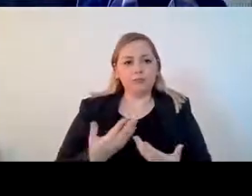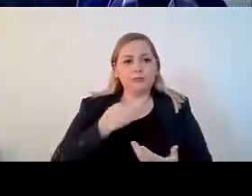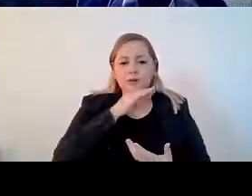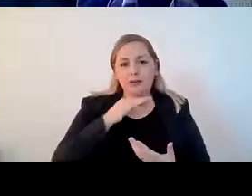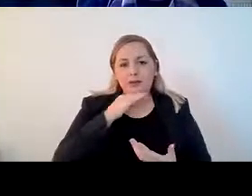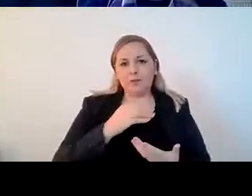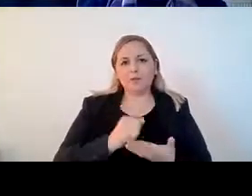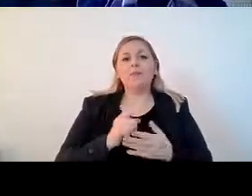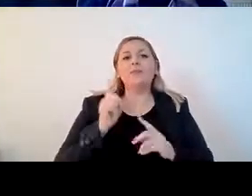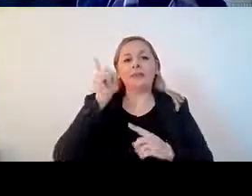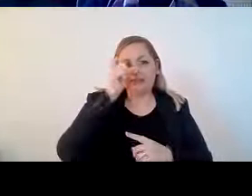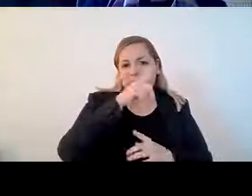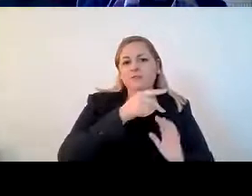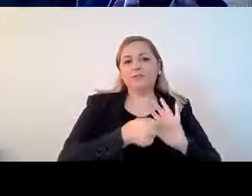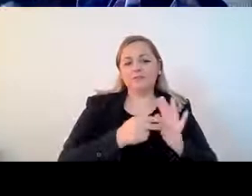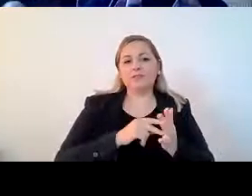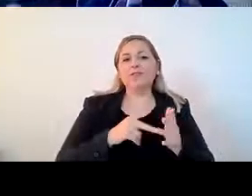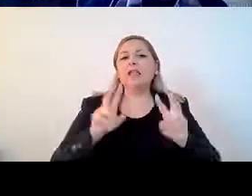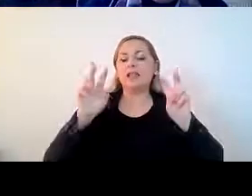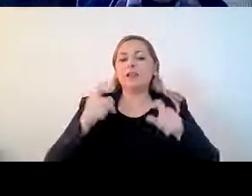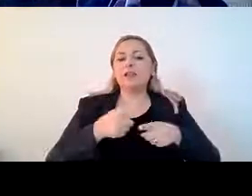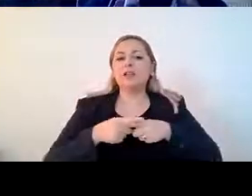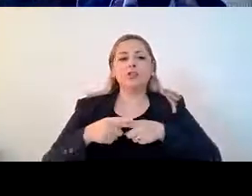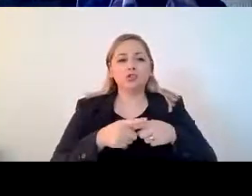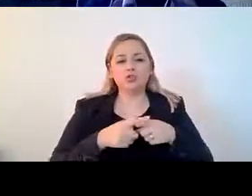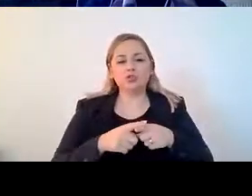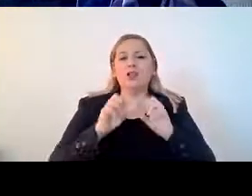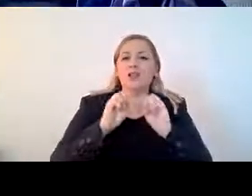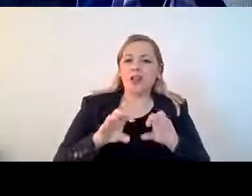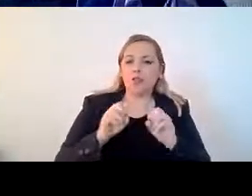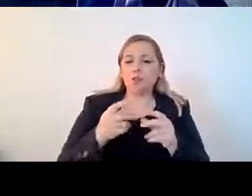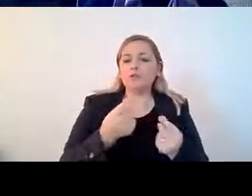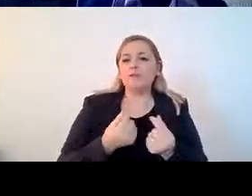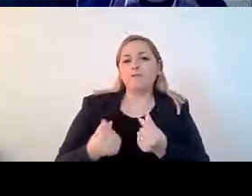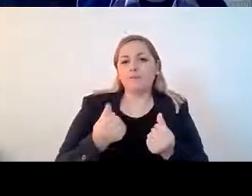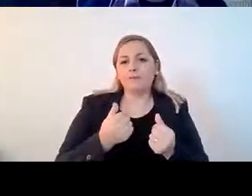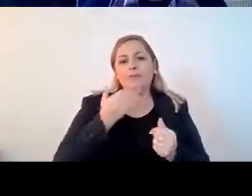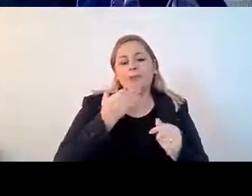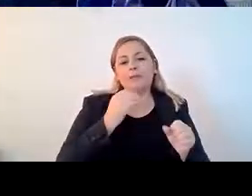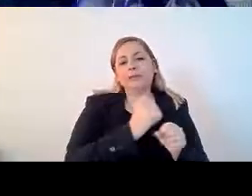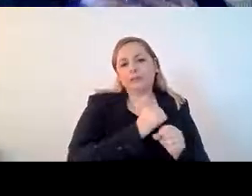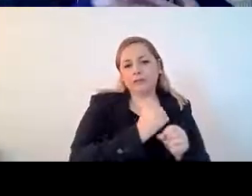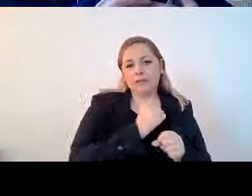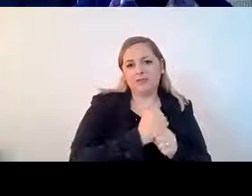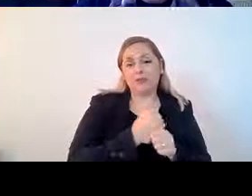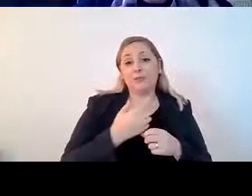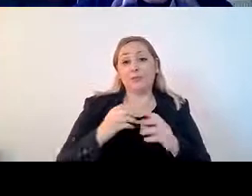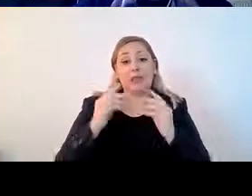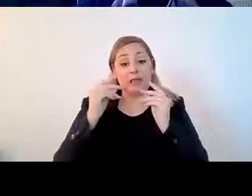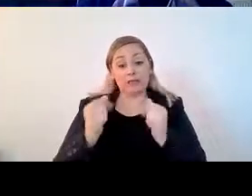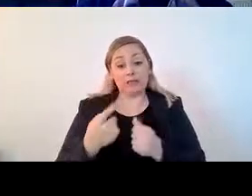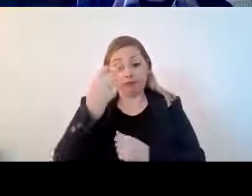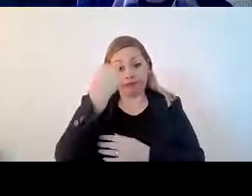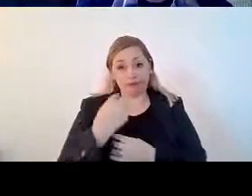trae dificultades a nivel social, educacional, financiero y ocupacional. La capacidad de mirarse a